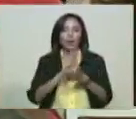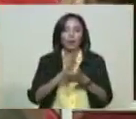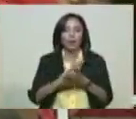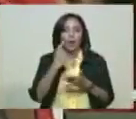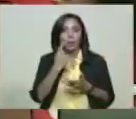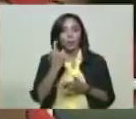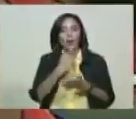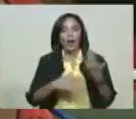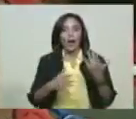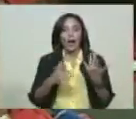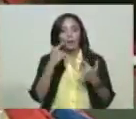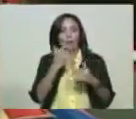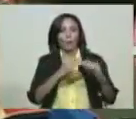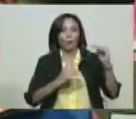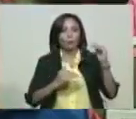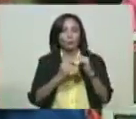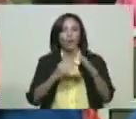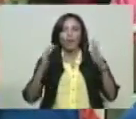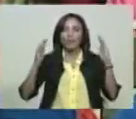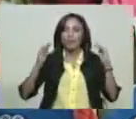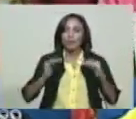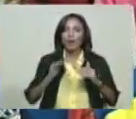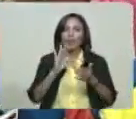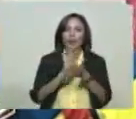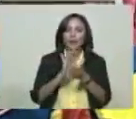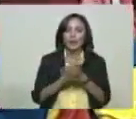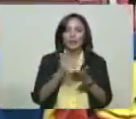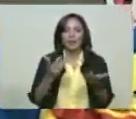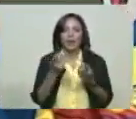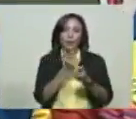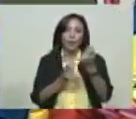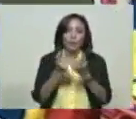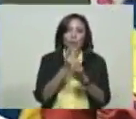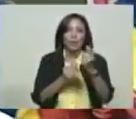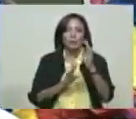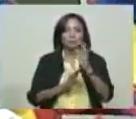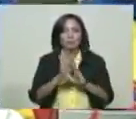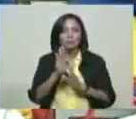primeros síntomas de la prosperidad nueva económica